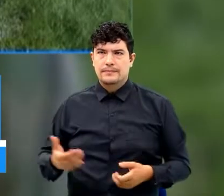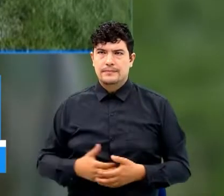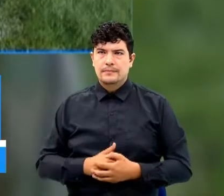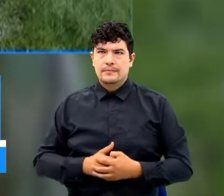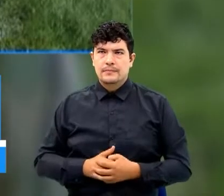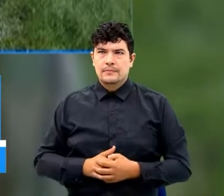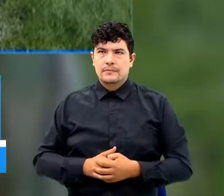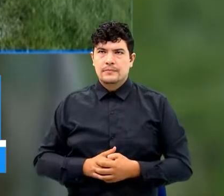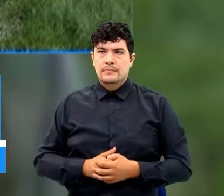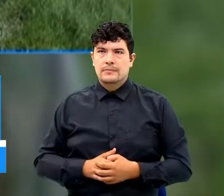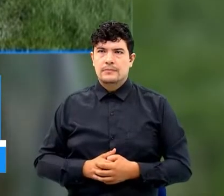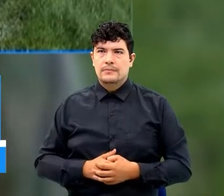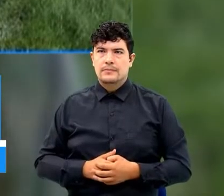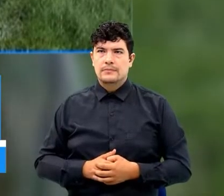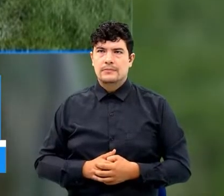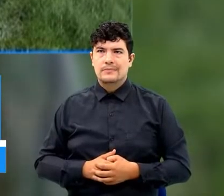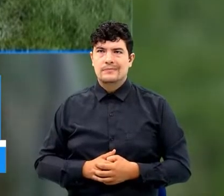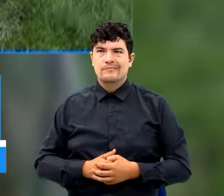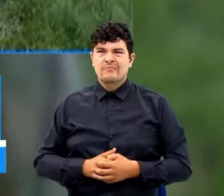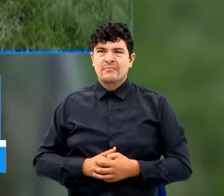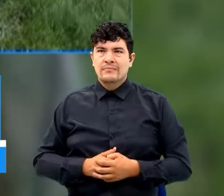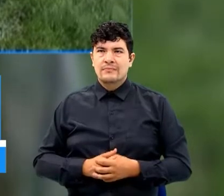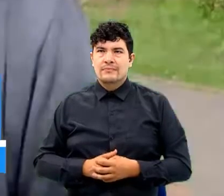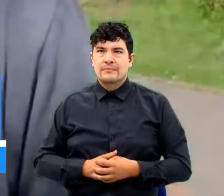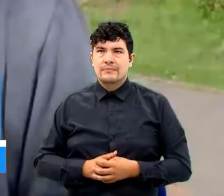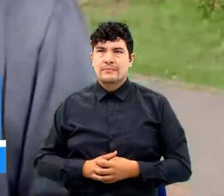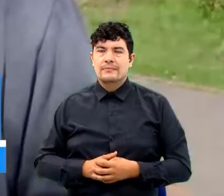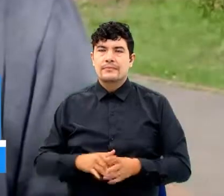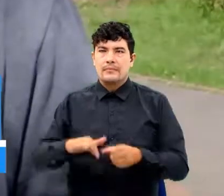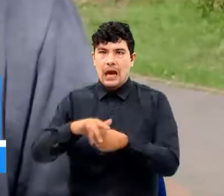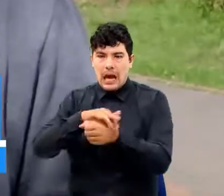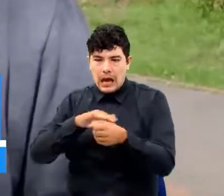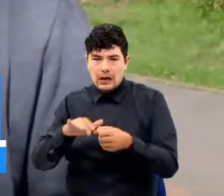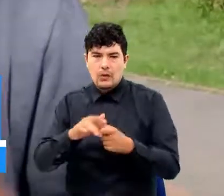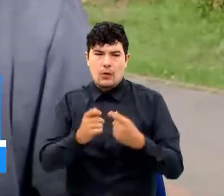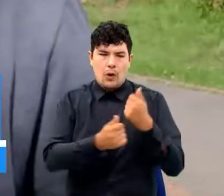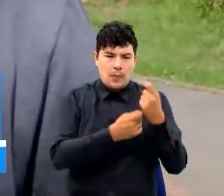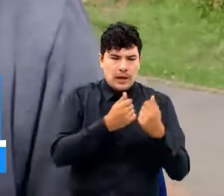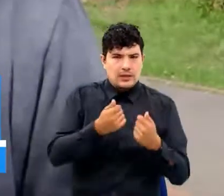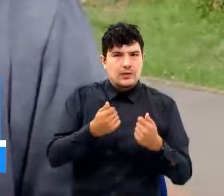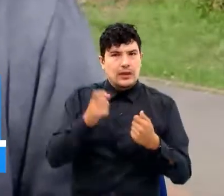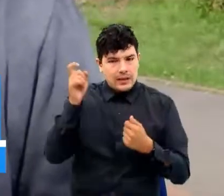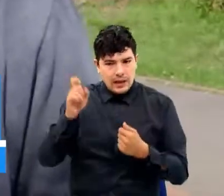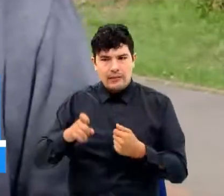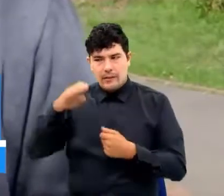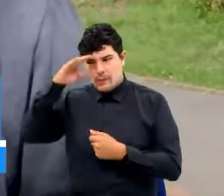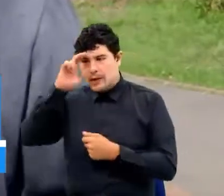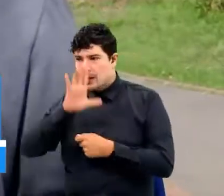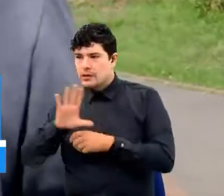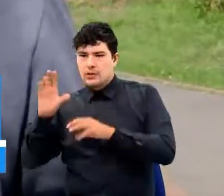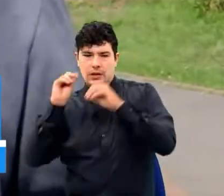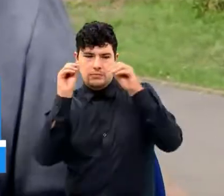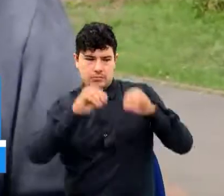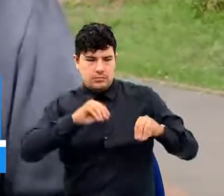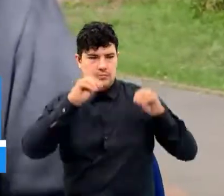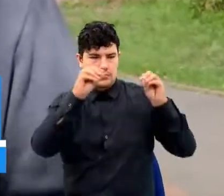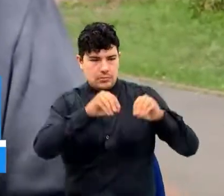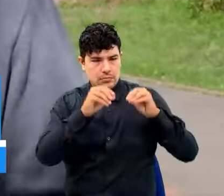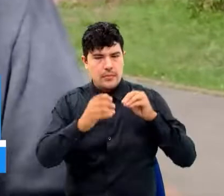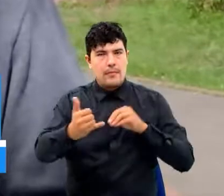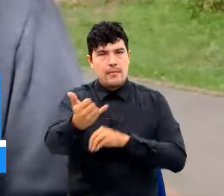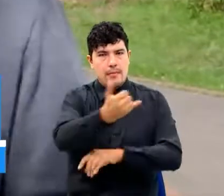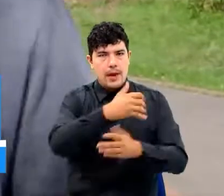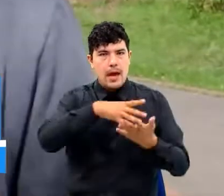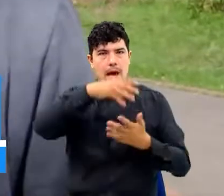seguridad comunitarios, no solamente en los barrios, sino en el comercio, para que los comerciantes estén capacitados en estos momentos. Hay que decirle a la ciudadanía